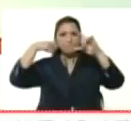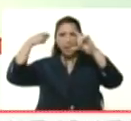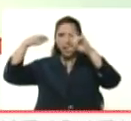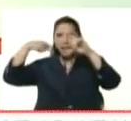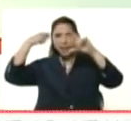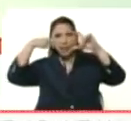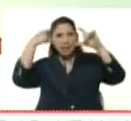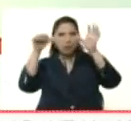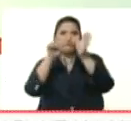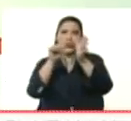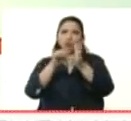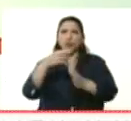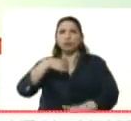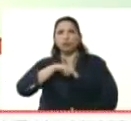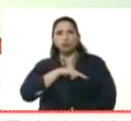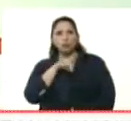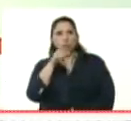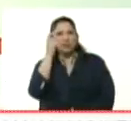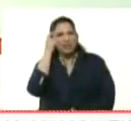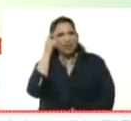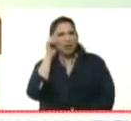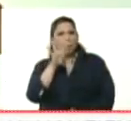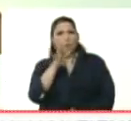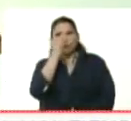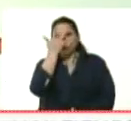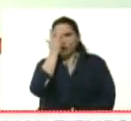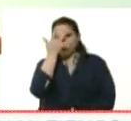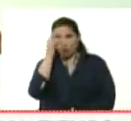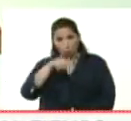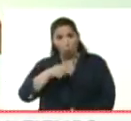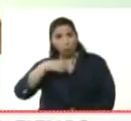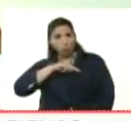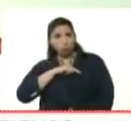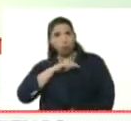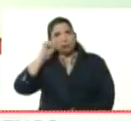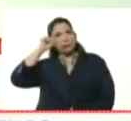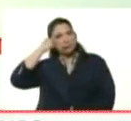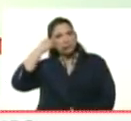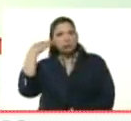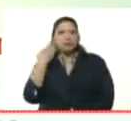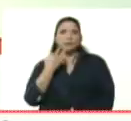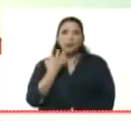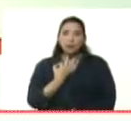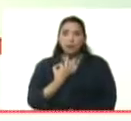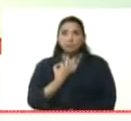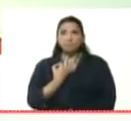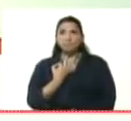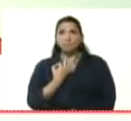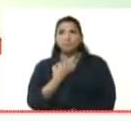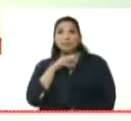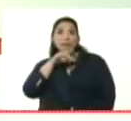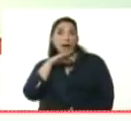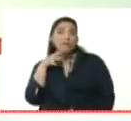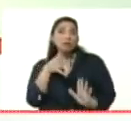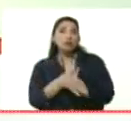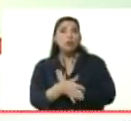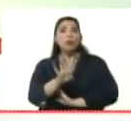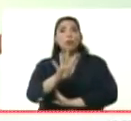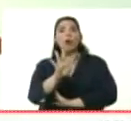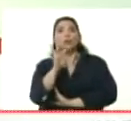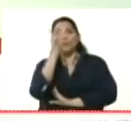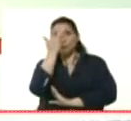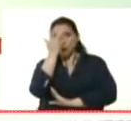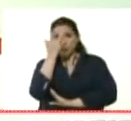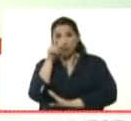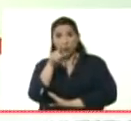nosotros en esta fecha del 4 de febrero? Hoy estamos recordando que en verdad se habla del 4 de febrero, pero eso